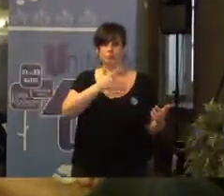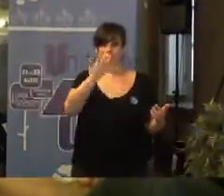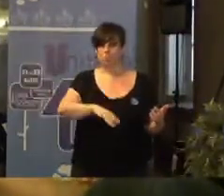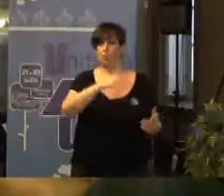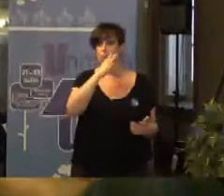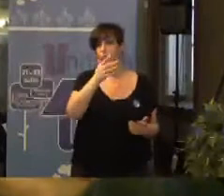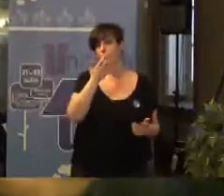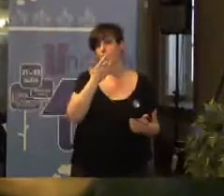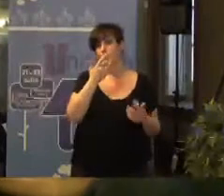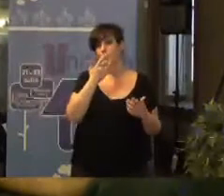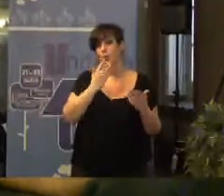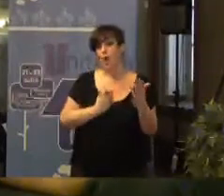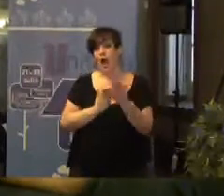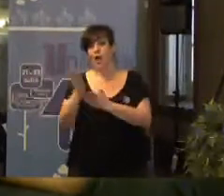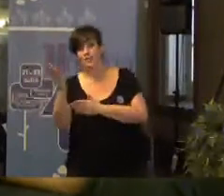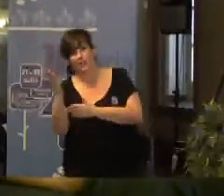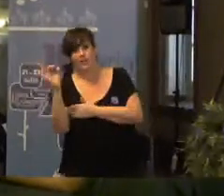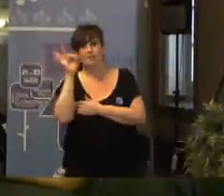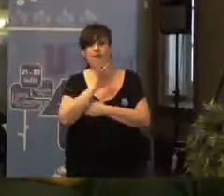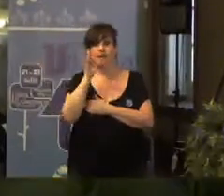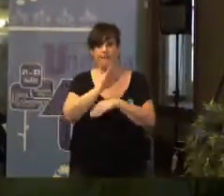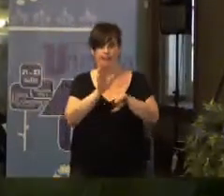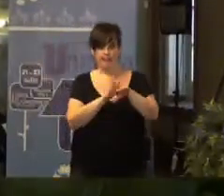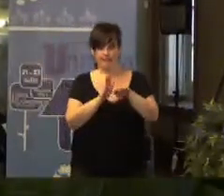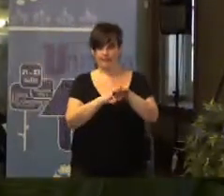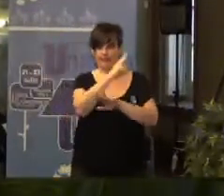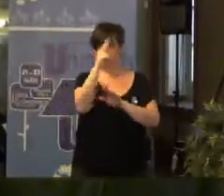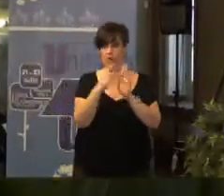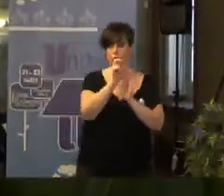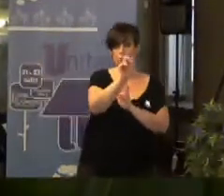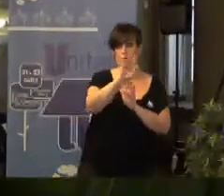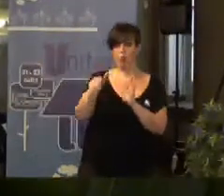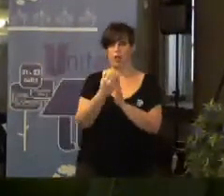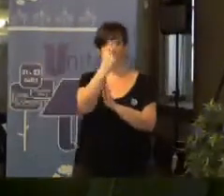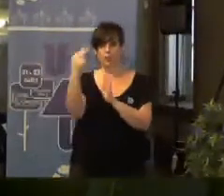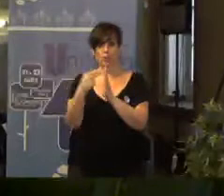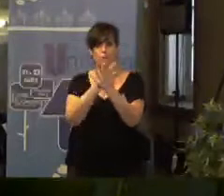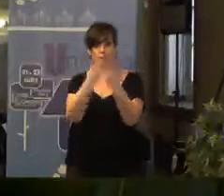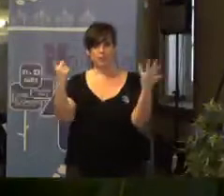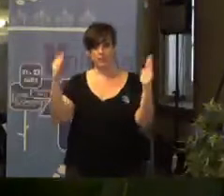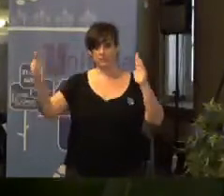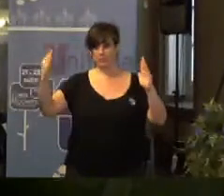Galega da Esquerda, durante a legislatura do 2012 a 2016,